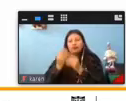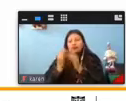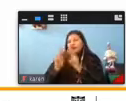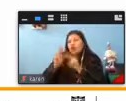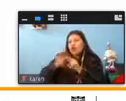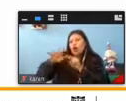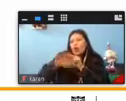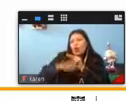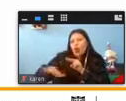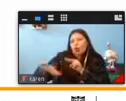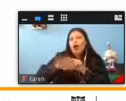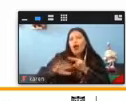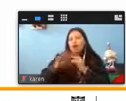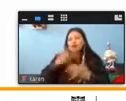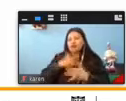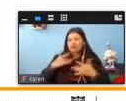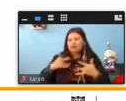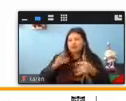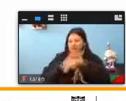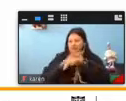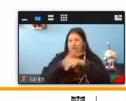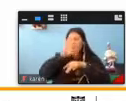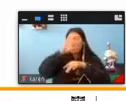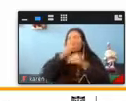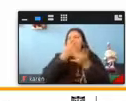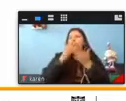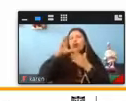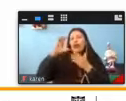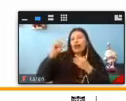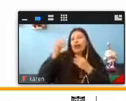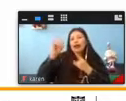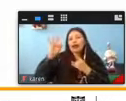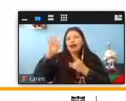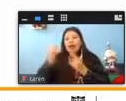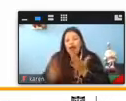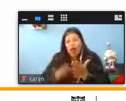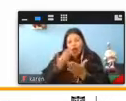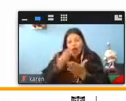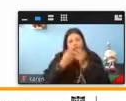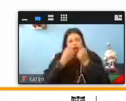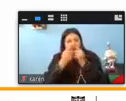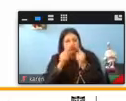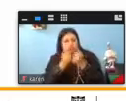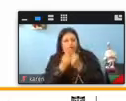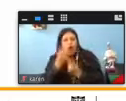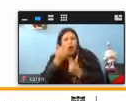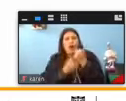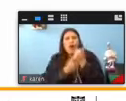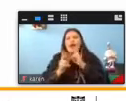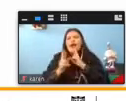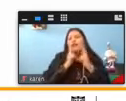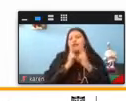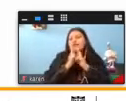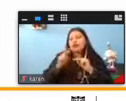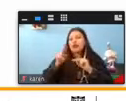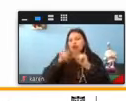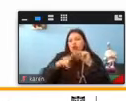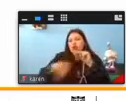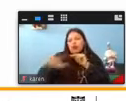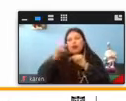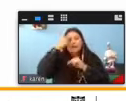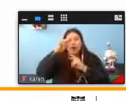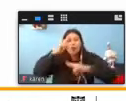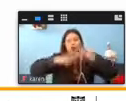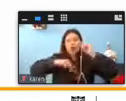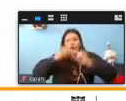caso de las memorias socioecológicas del Caquetá, apuestas disidentes desde la relación con la naturaleza para la